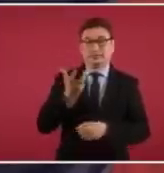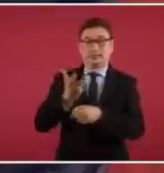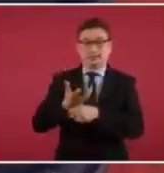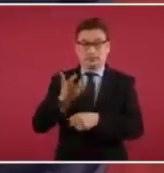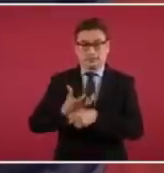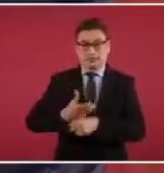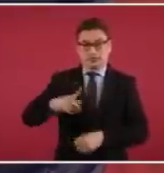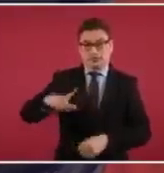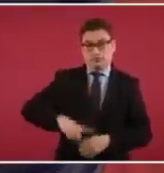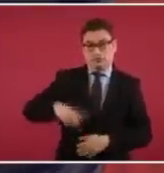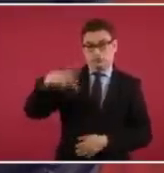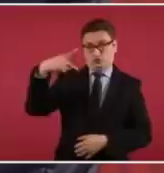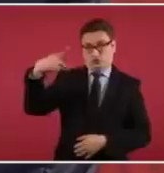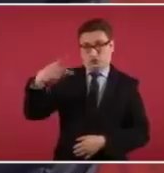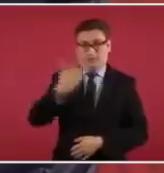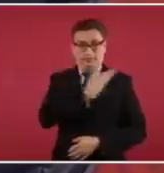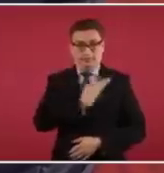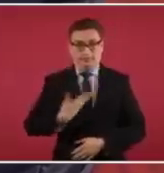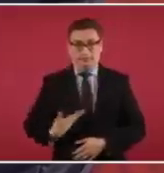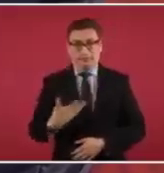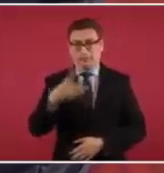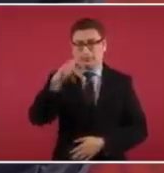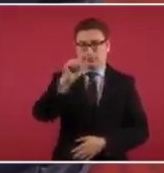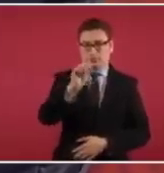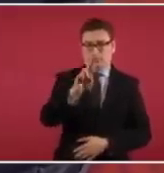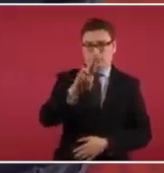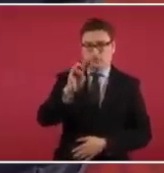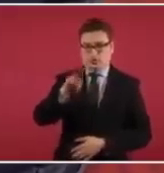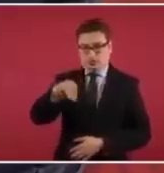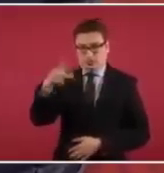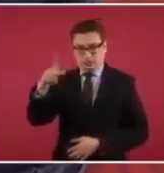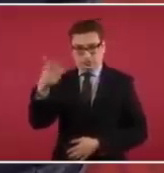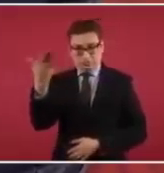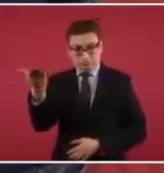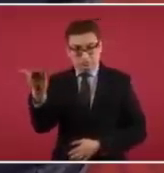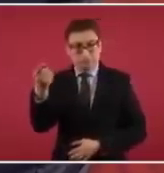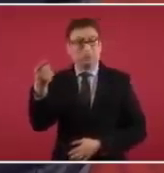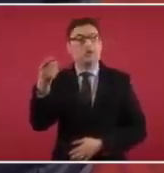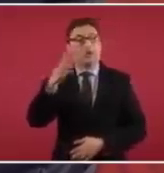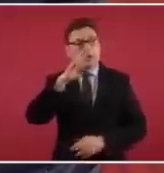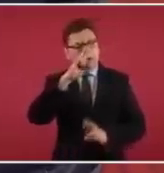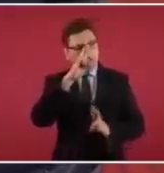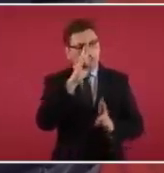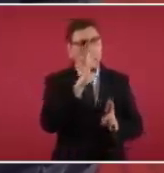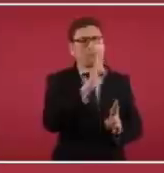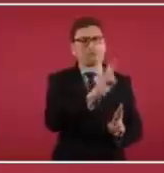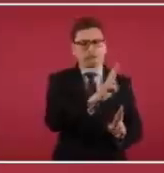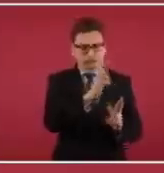el presidente Trump, actúe de manera respetuosa